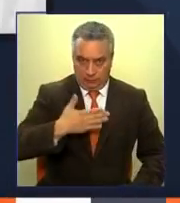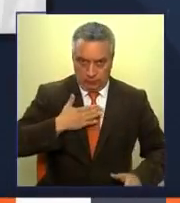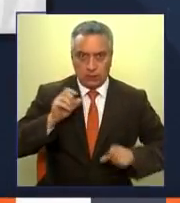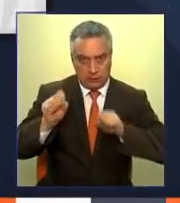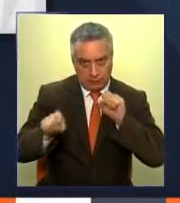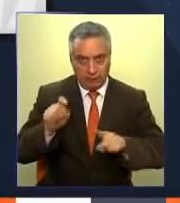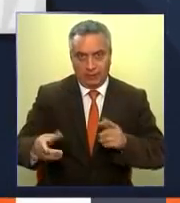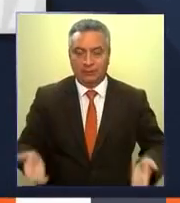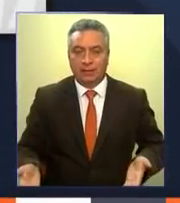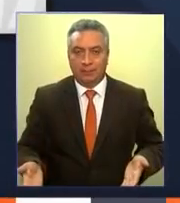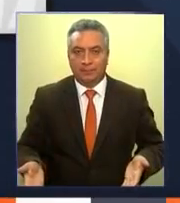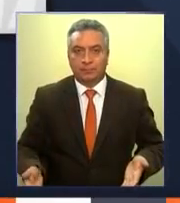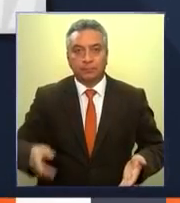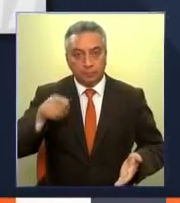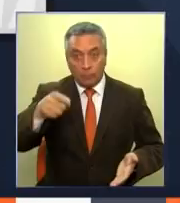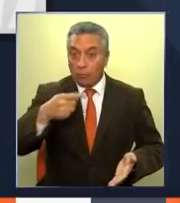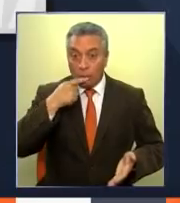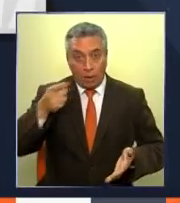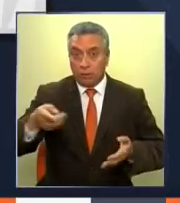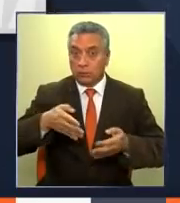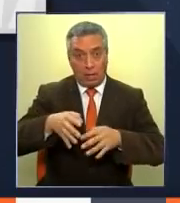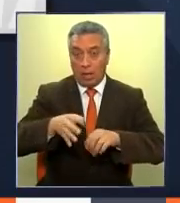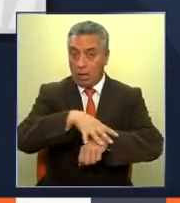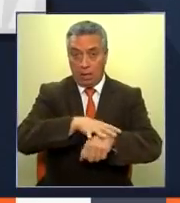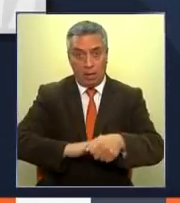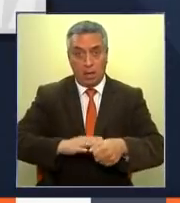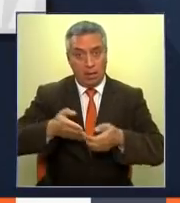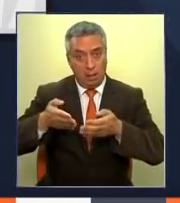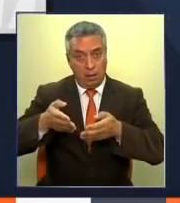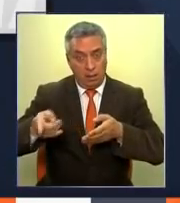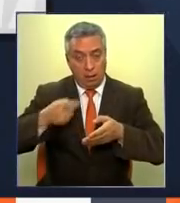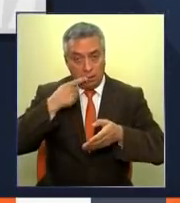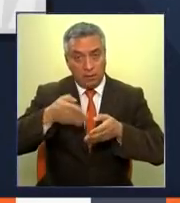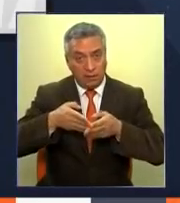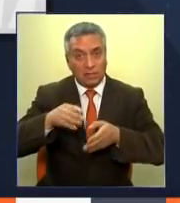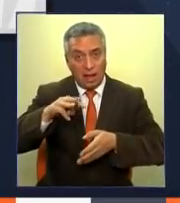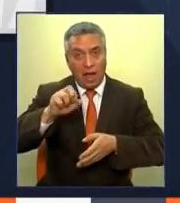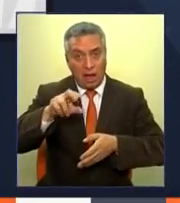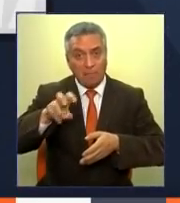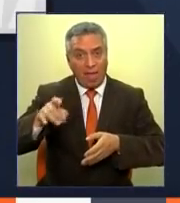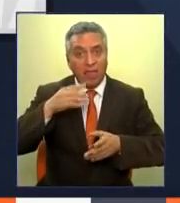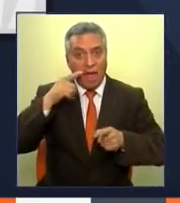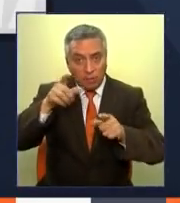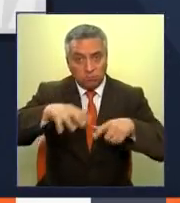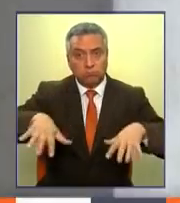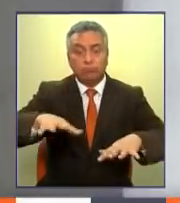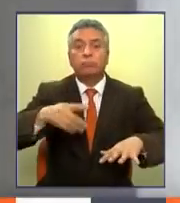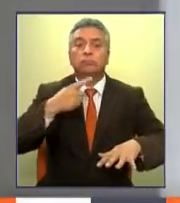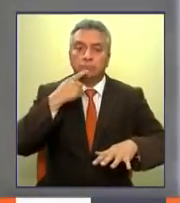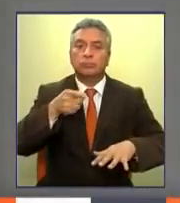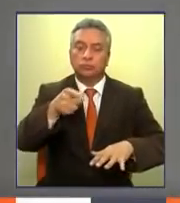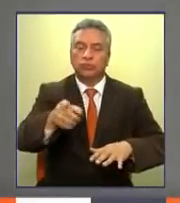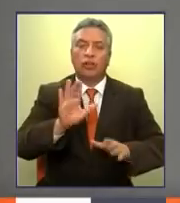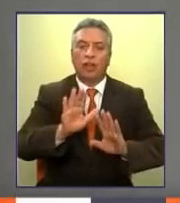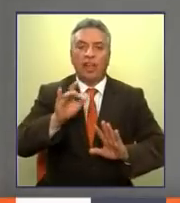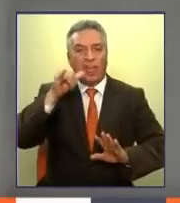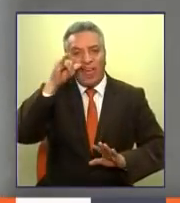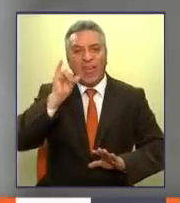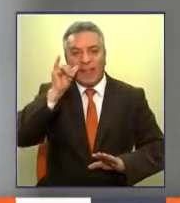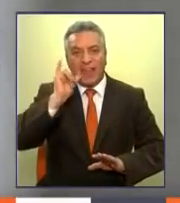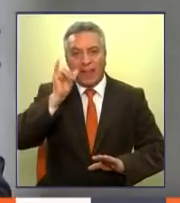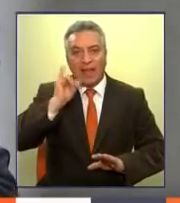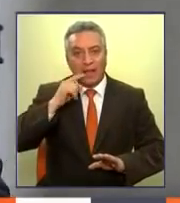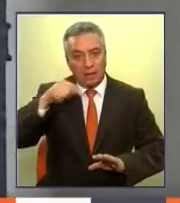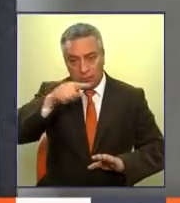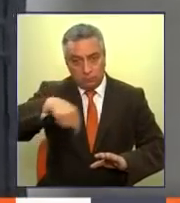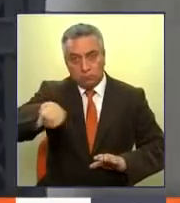que el procedimiento se ajustó a la normativa y que presentó una denuncia ante la Fiscalía Local de Iquique. El ministro de Defensa respaldó